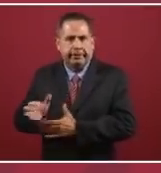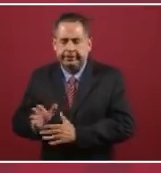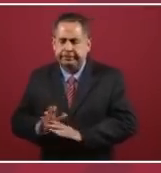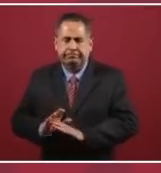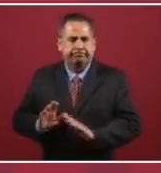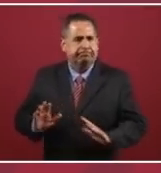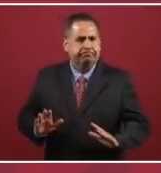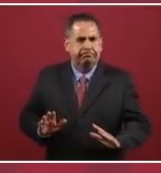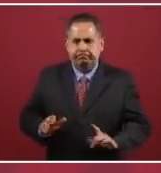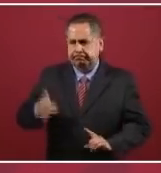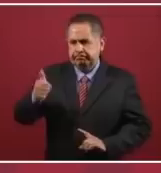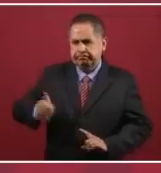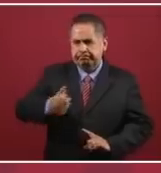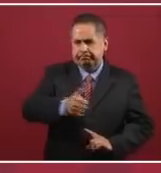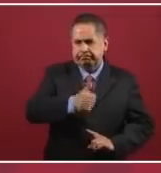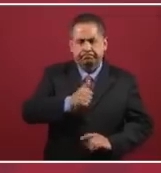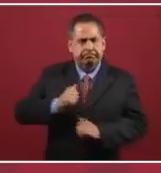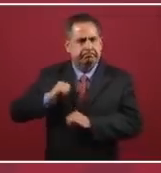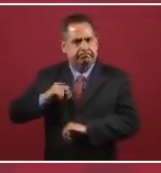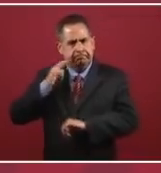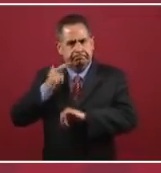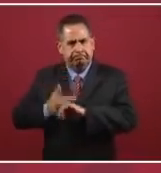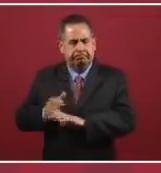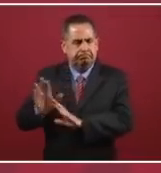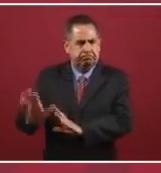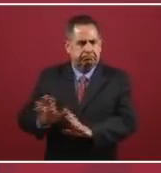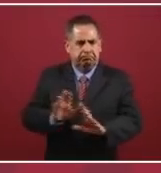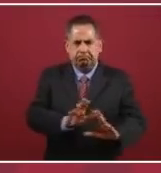cada quien con lo que tiene